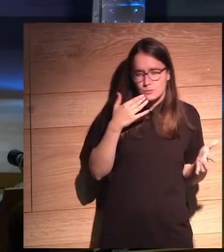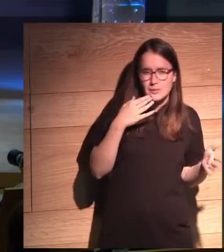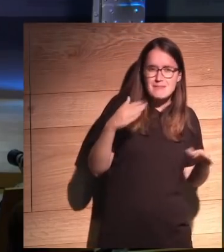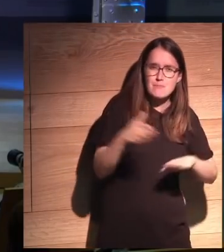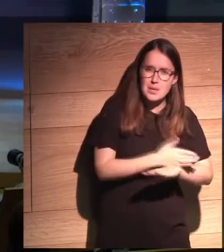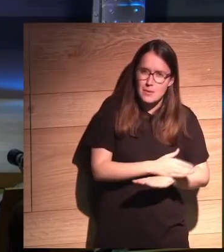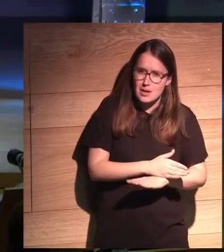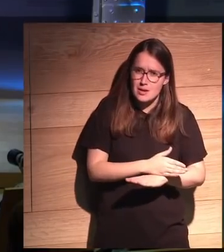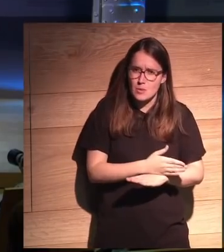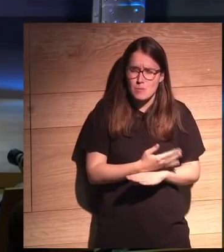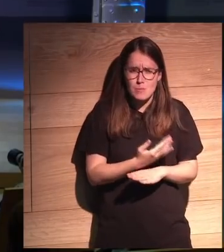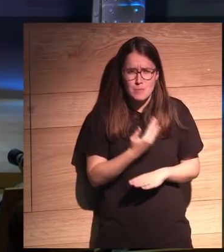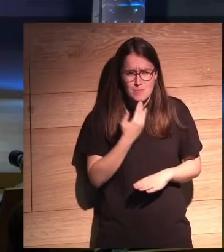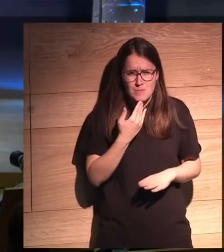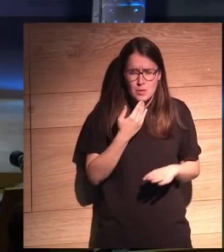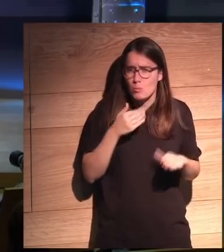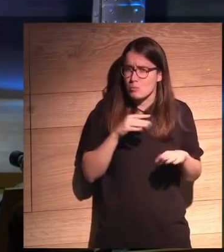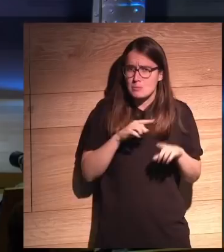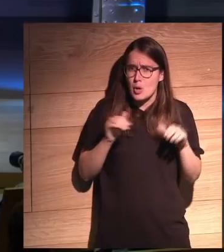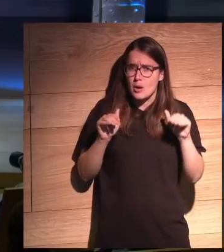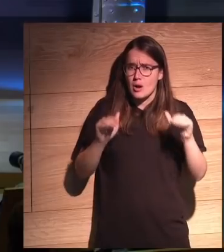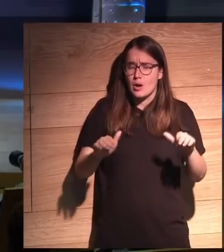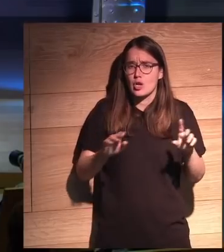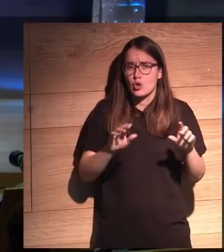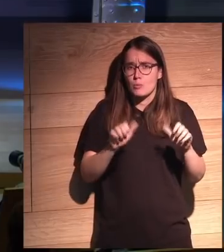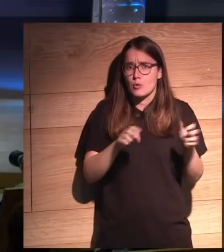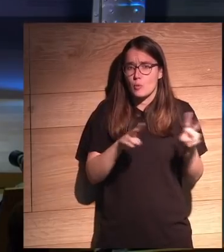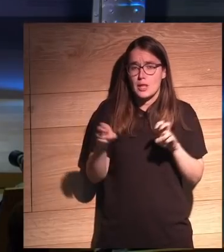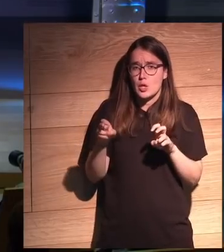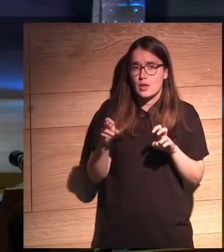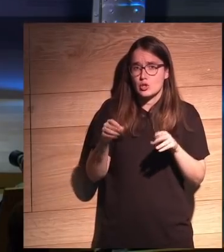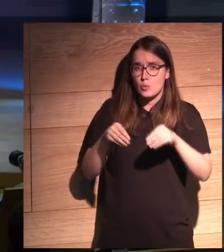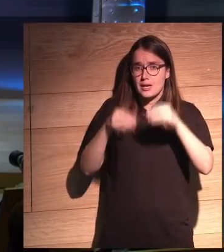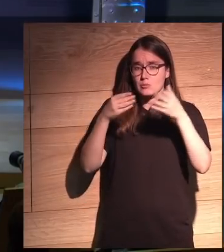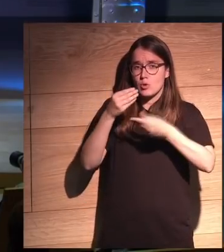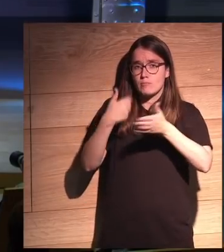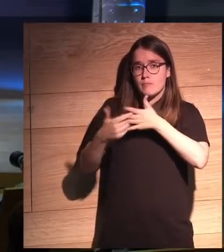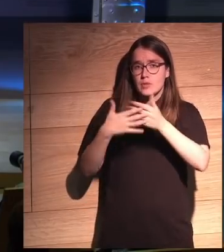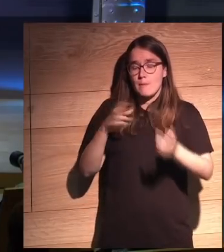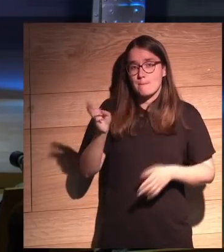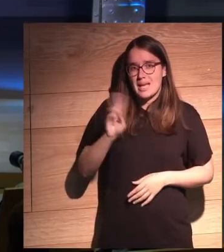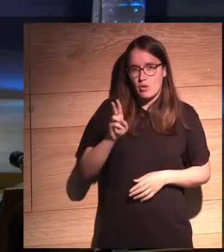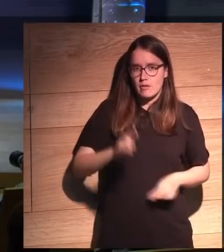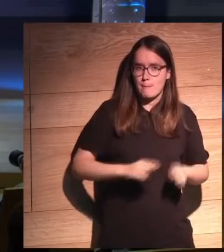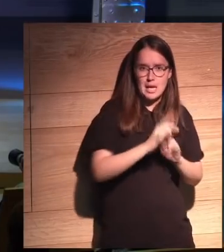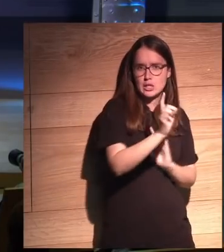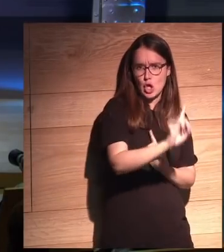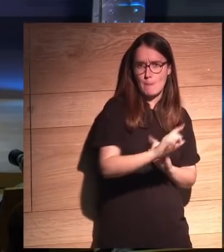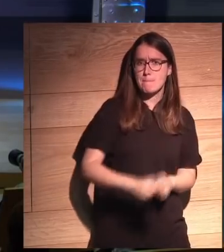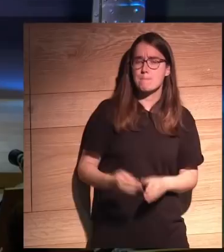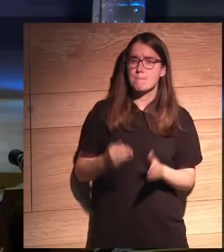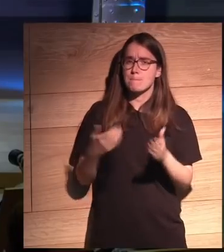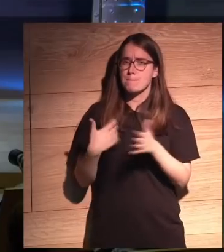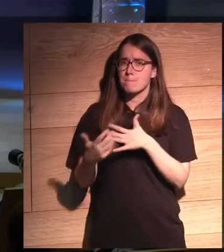previa o por lo menos muy paralela al comienzo del surrealismo, hecha en Valladolid, no hecha en París,